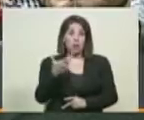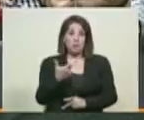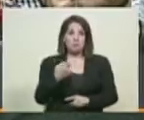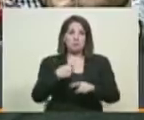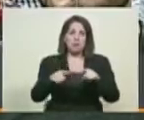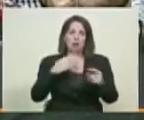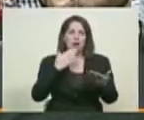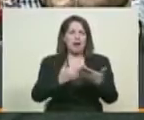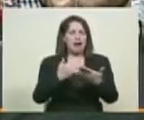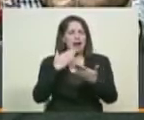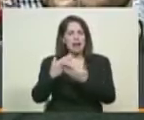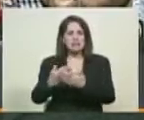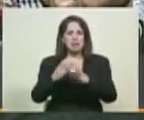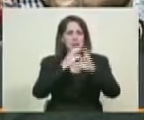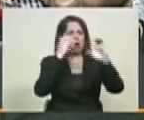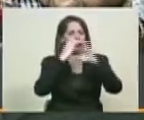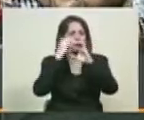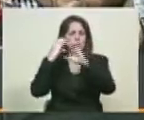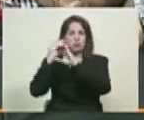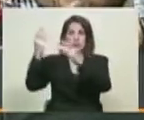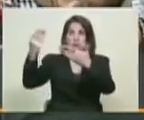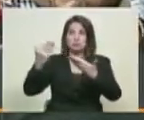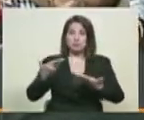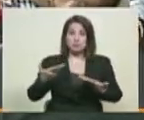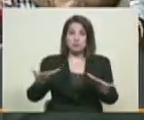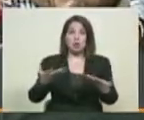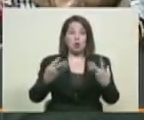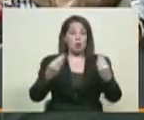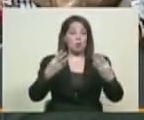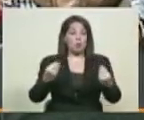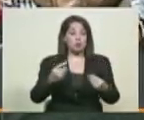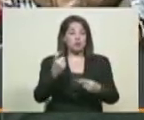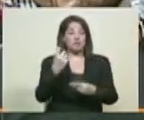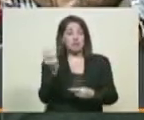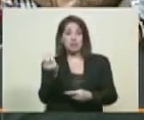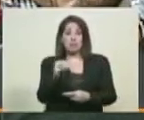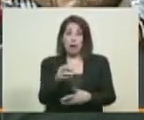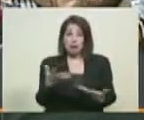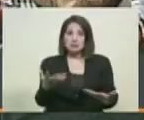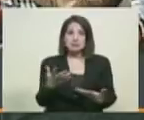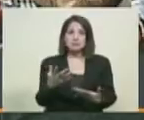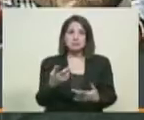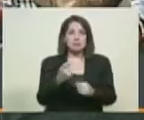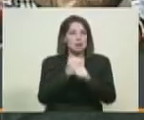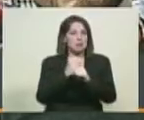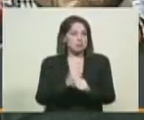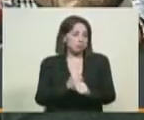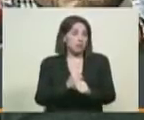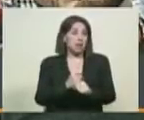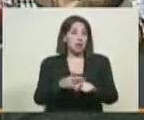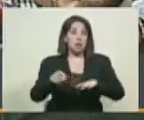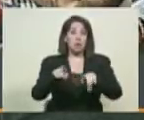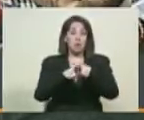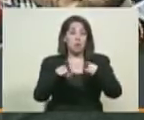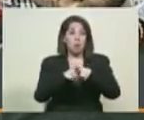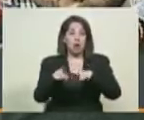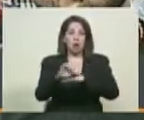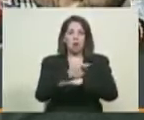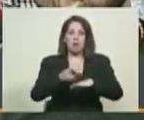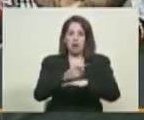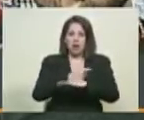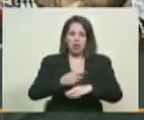todas estas unidades y que este sea el inicio de muchísimas más. Nuevamente, nuestro gobernador Héctor Rodríguez nos